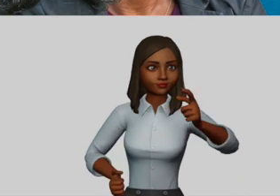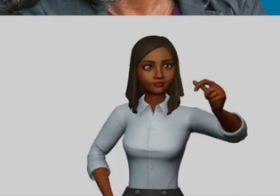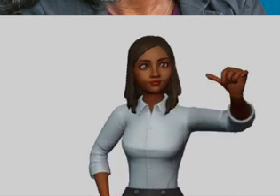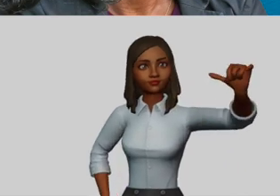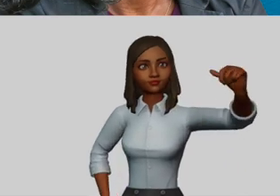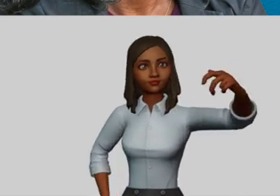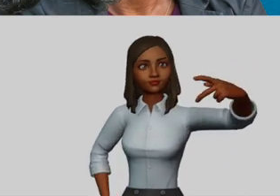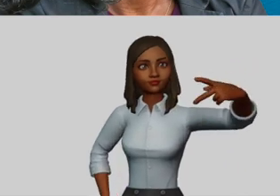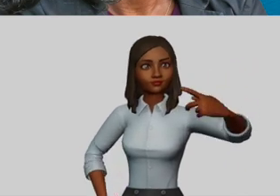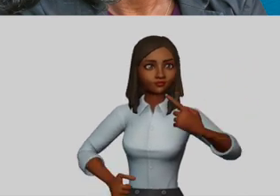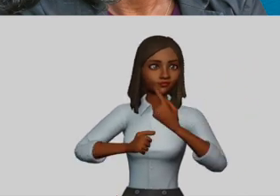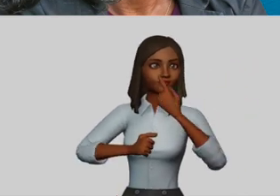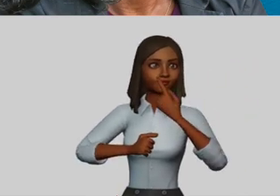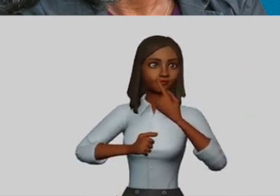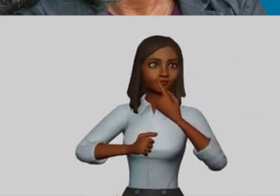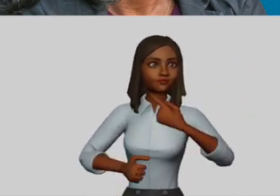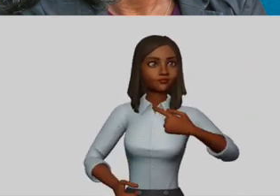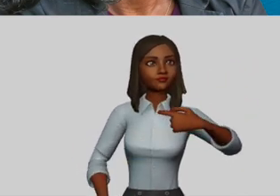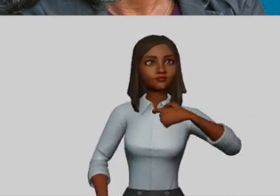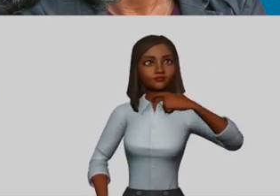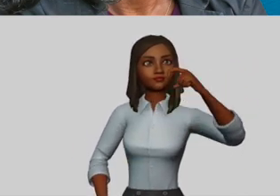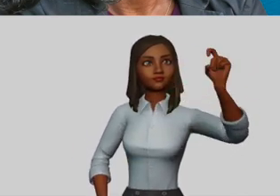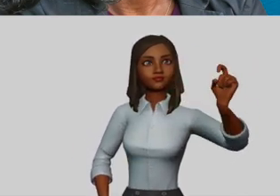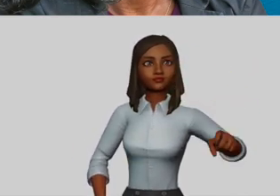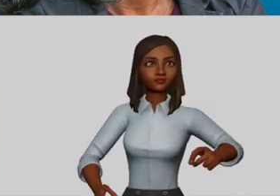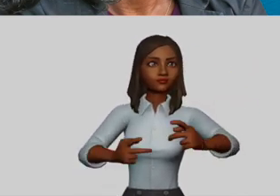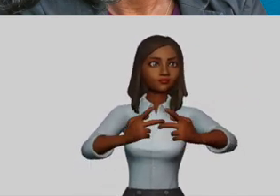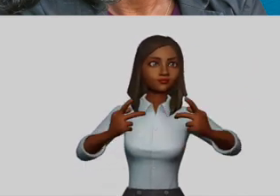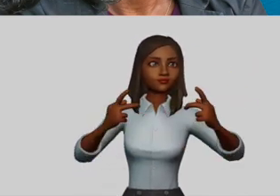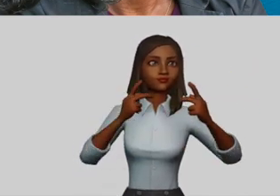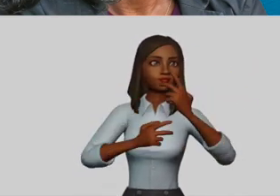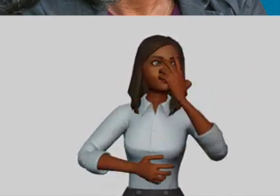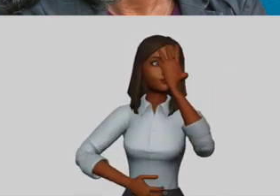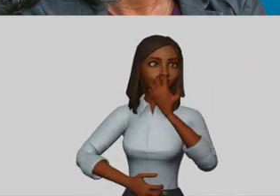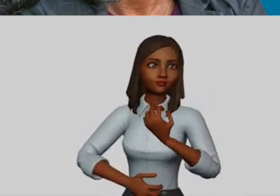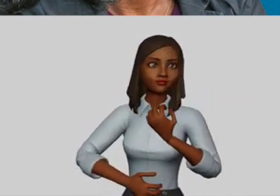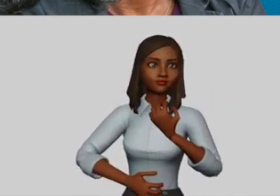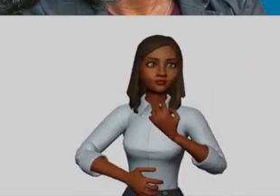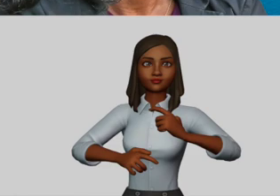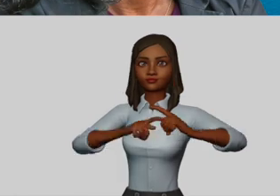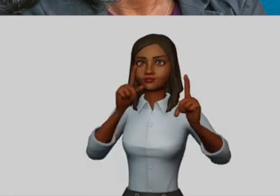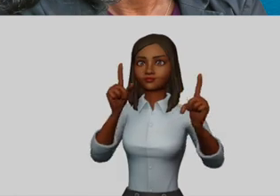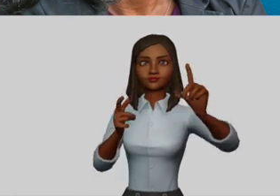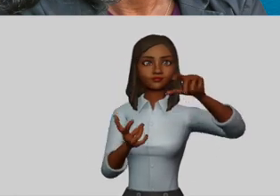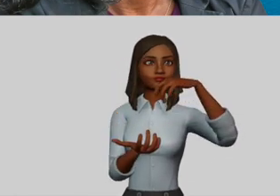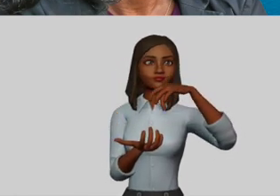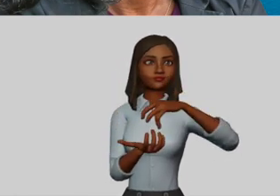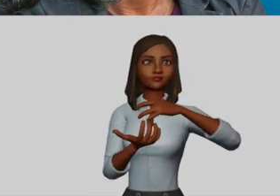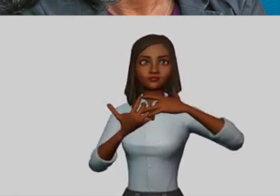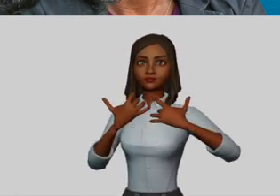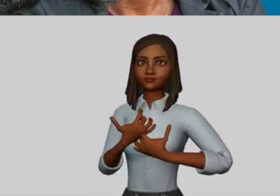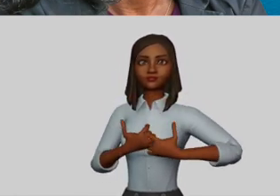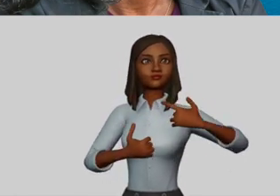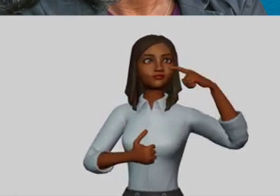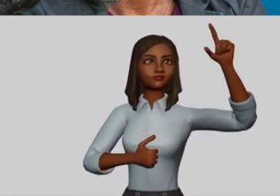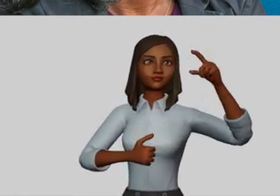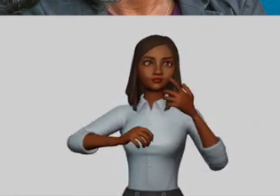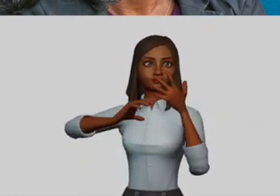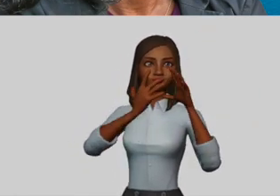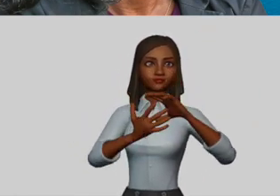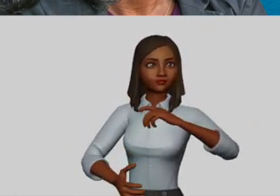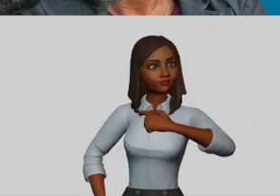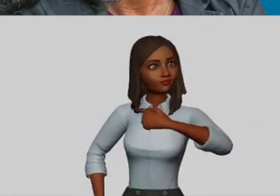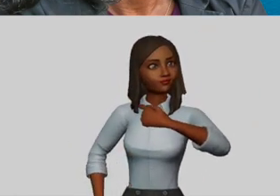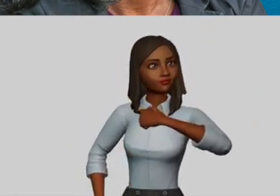como que un mecanismo donde podemos comunicarnos, ¿verdad? ¿Cómo tú ves eso en paralelo con